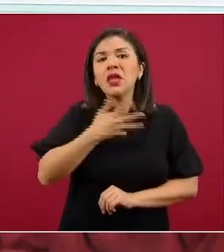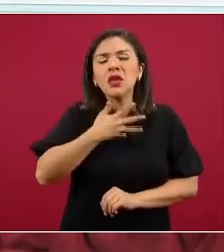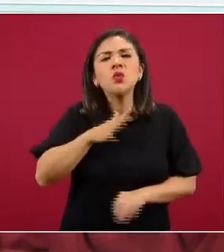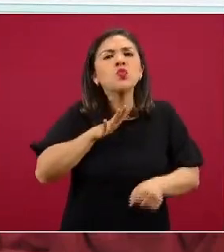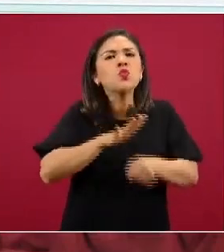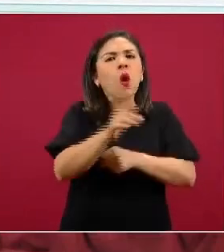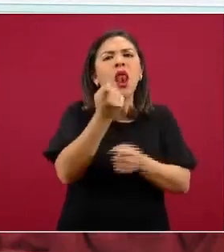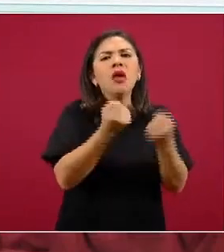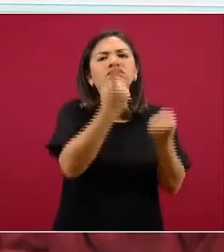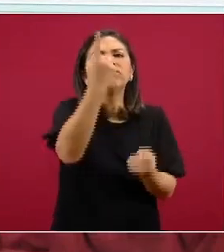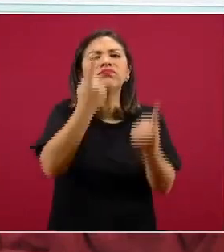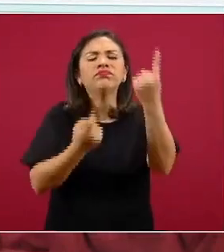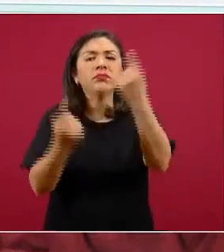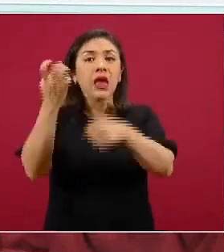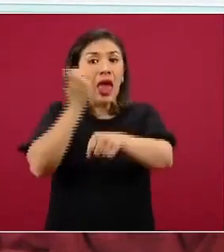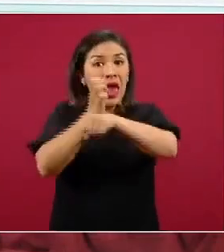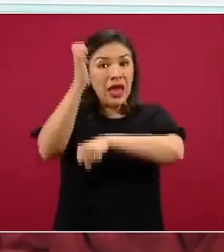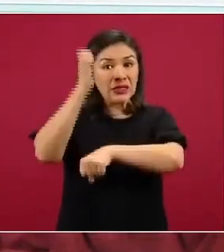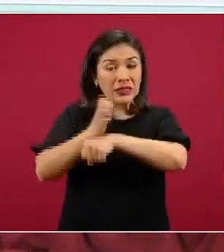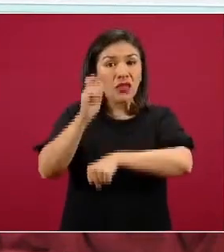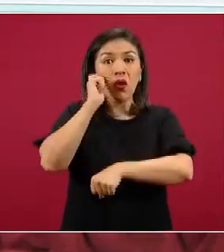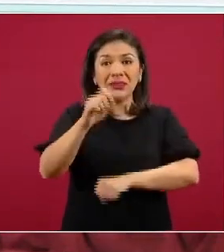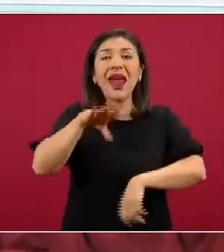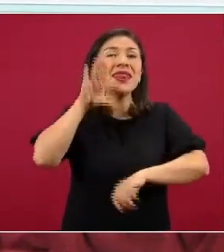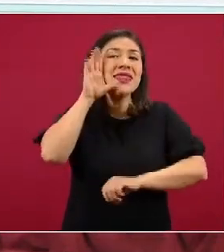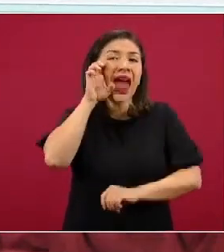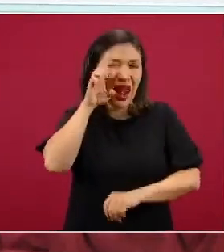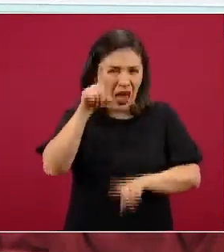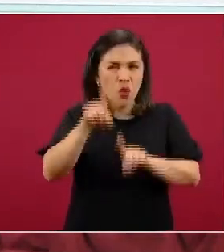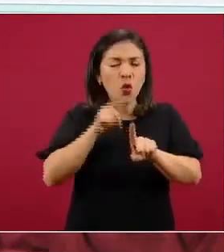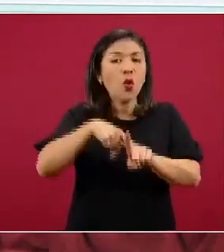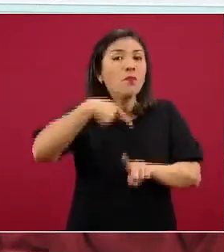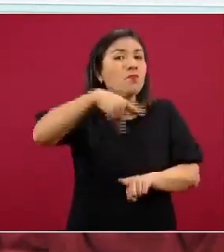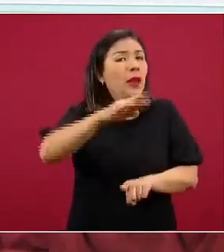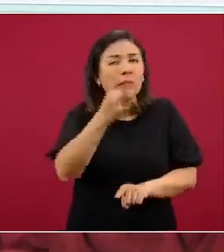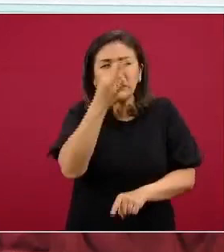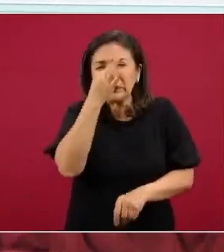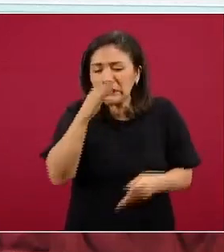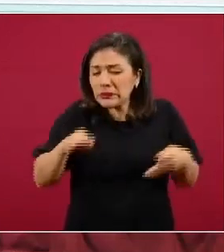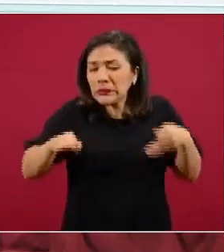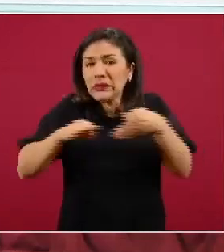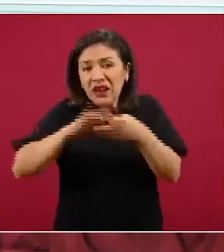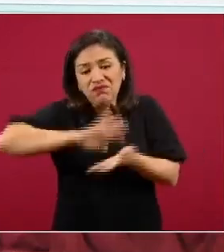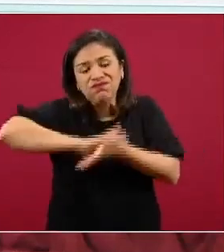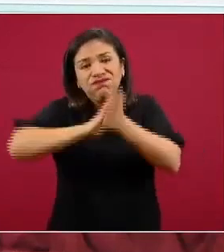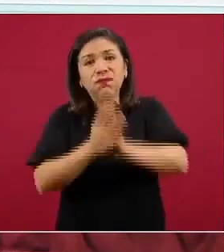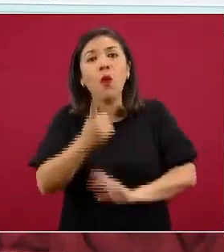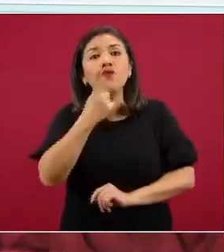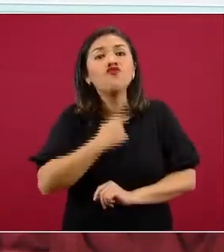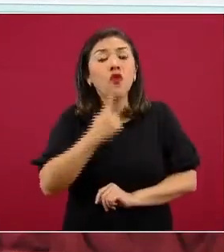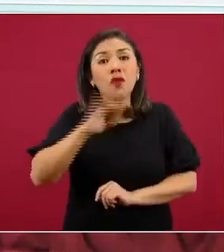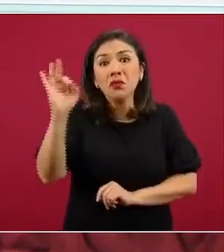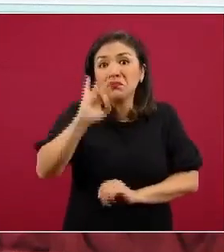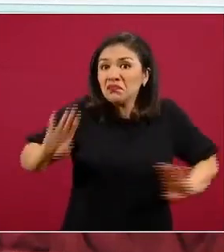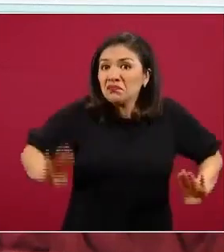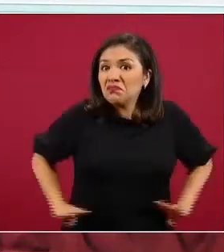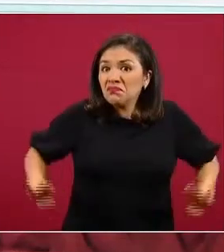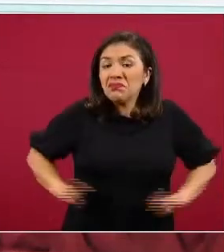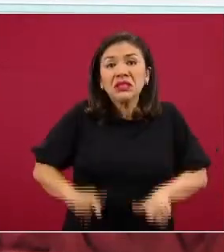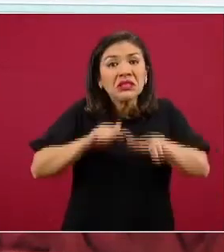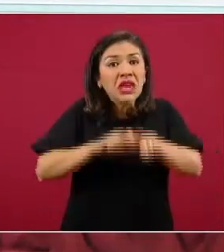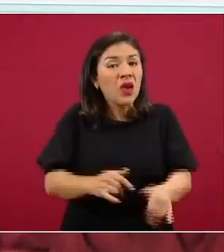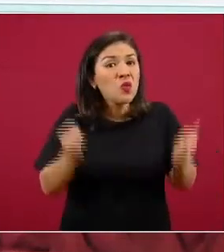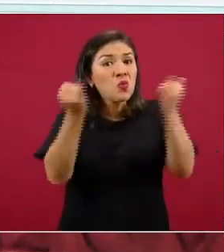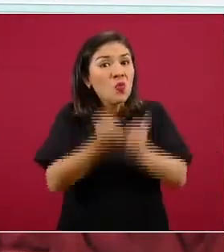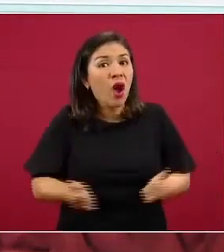aquellas entidades que estando en naranja están muy cerca de pasar a rojo si las condiciones siguen como